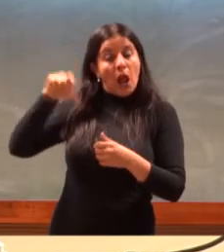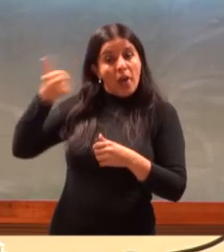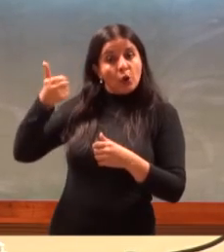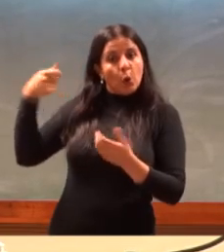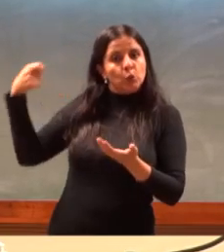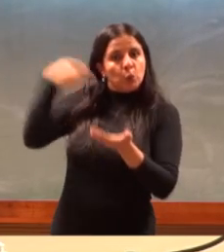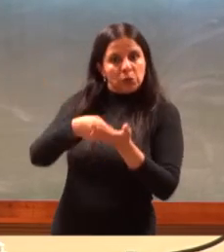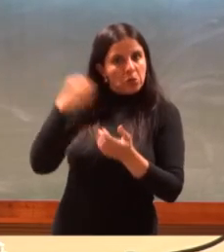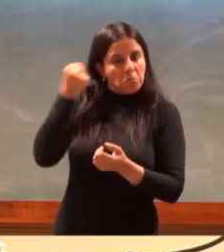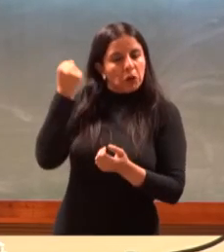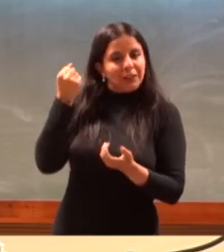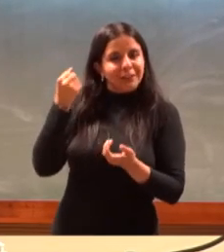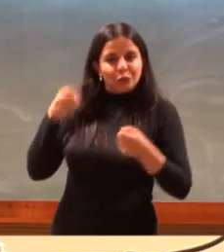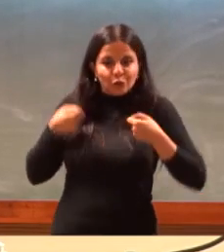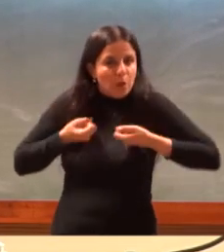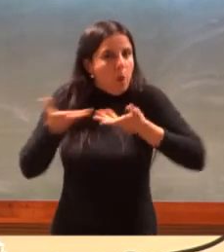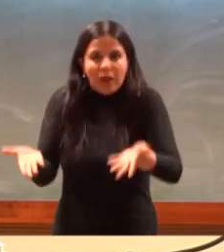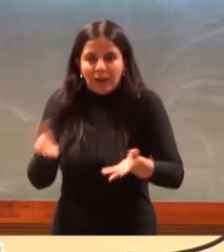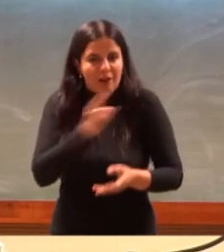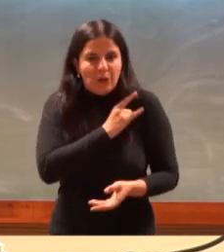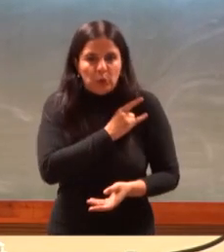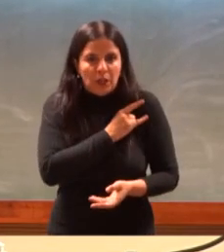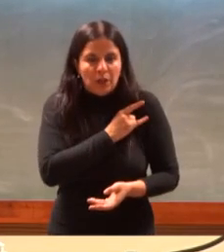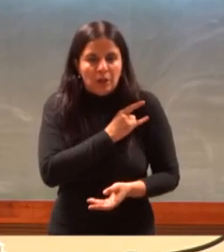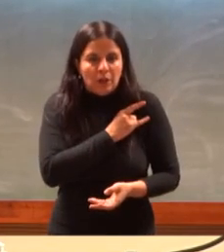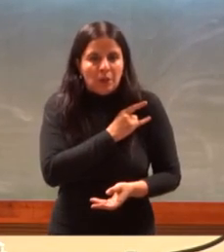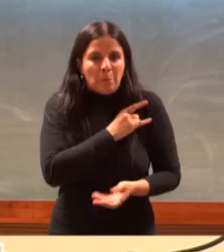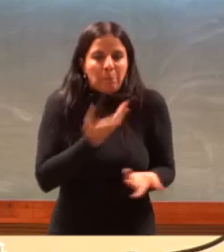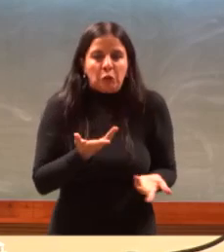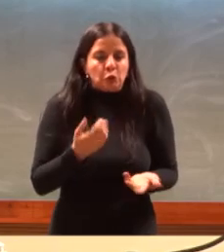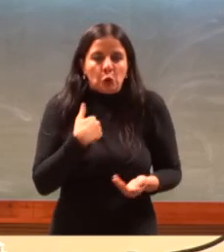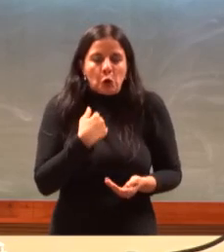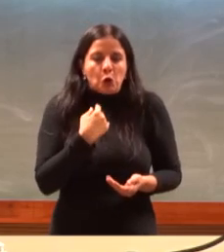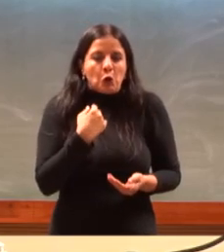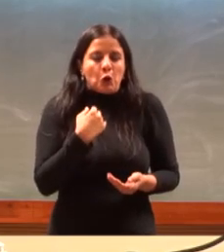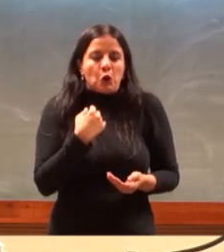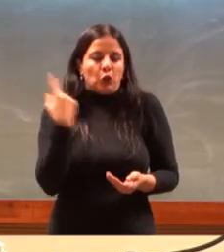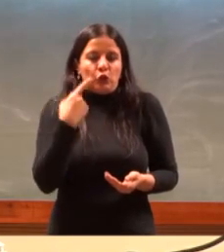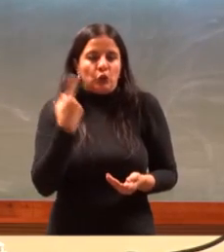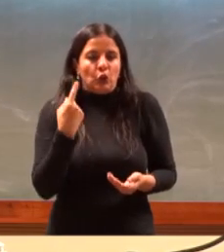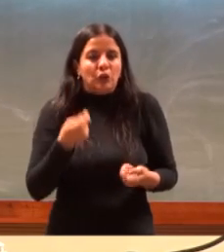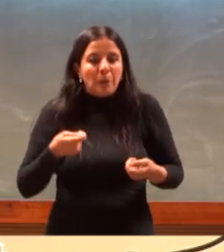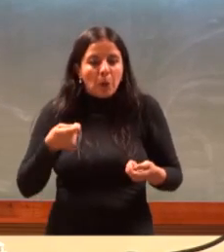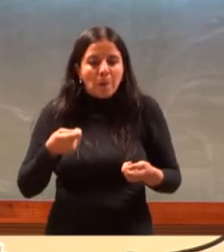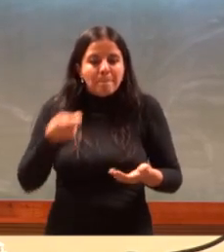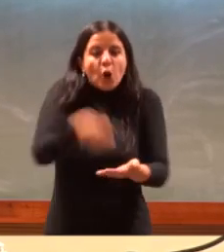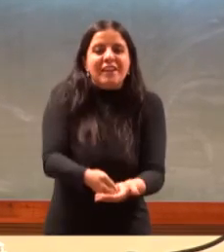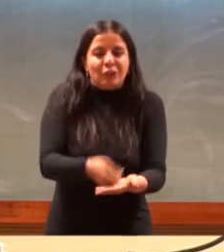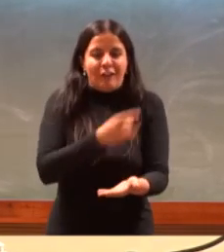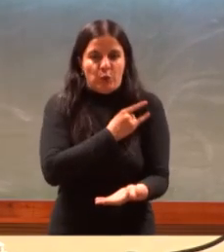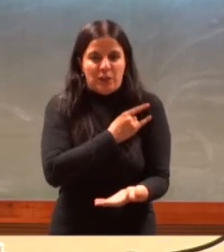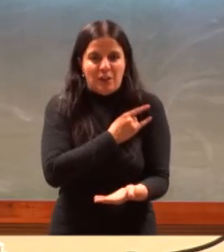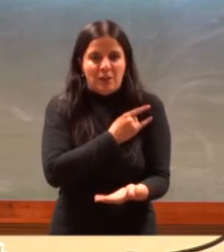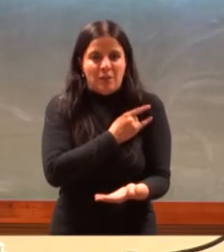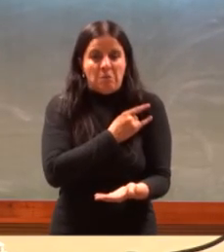pisos en internet en personal técnico que va a ser incorporado través este subsidio y eso en realidad nosotros estamos poniendo a la Facultad pero no hay estamos haciendo